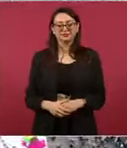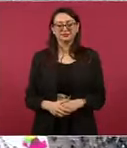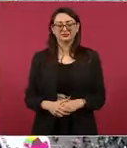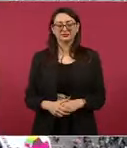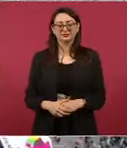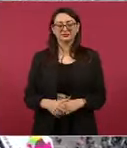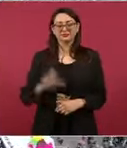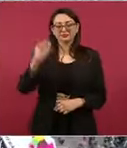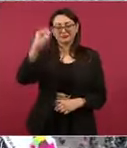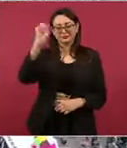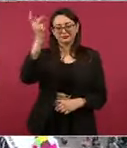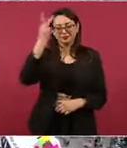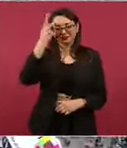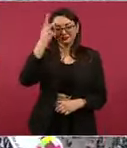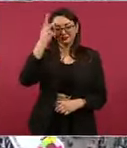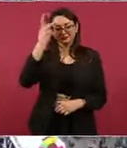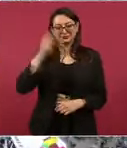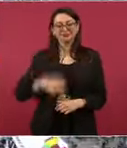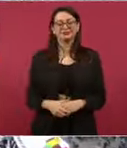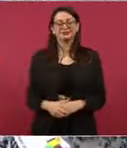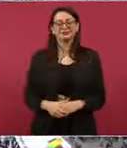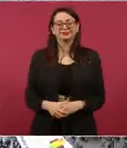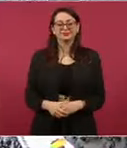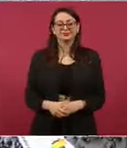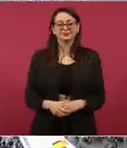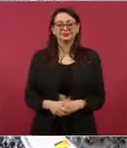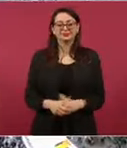San Luis Potosí,